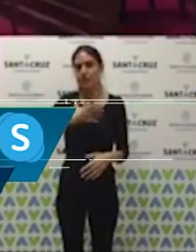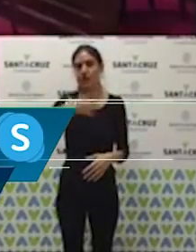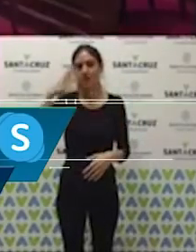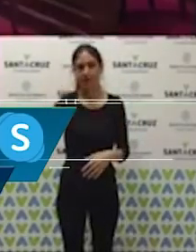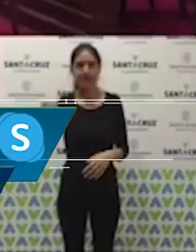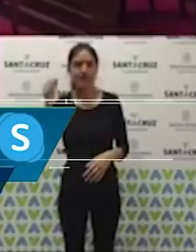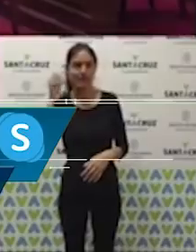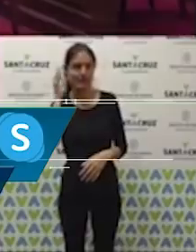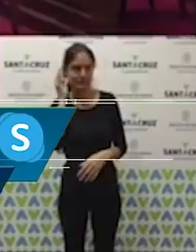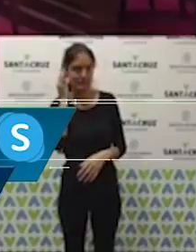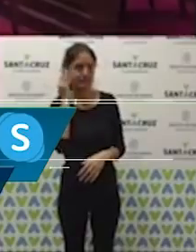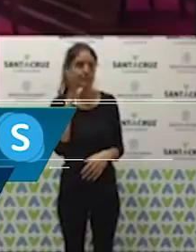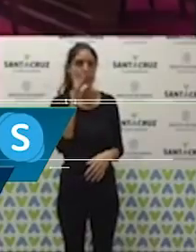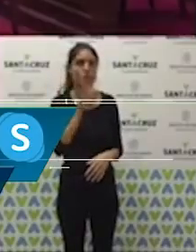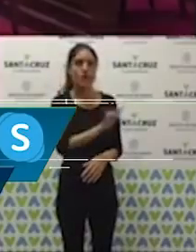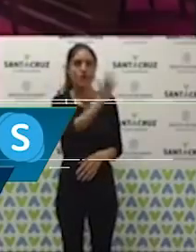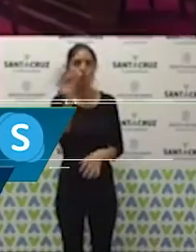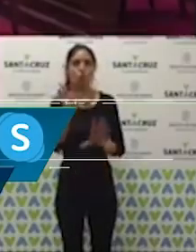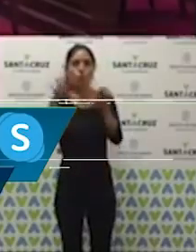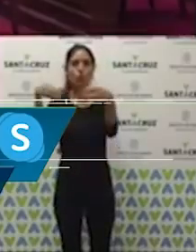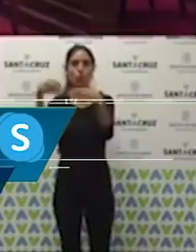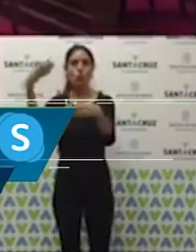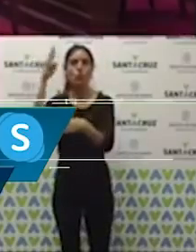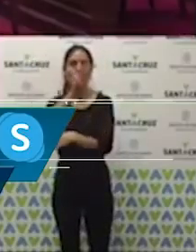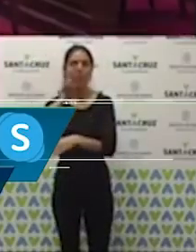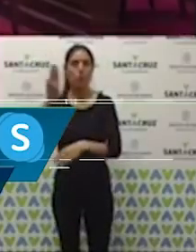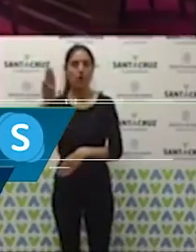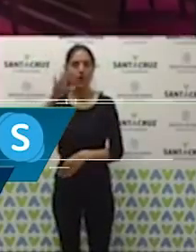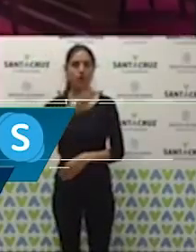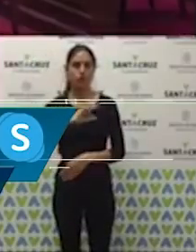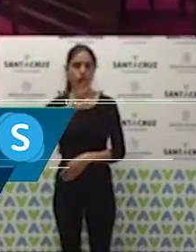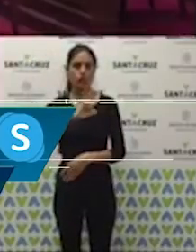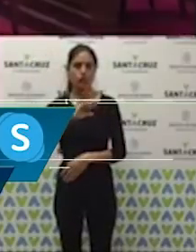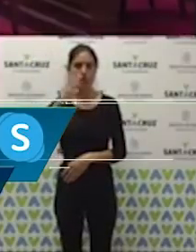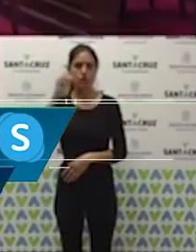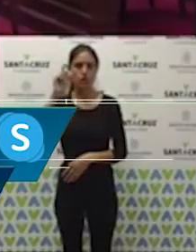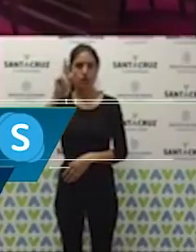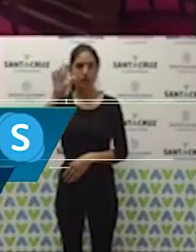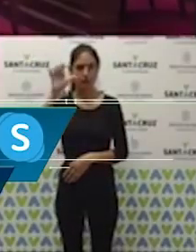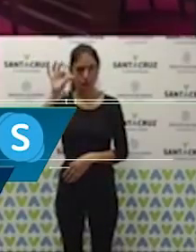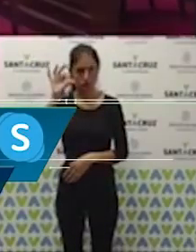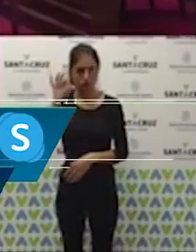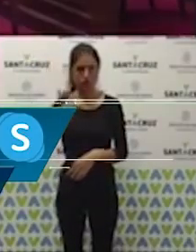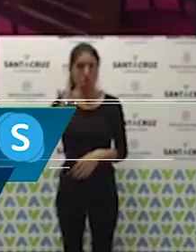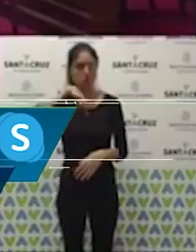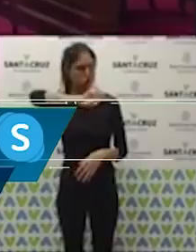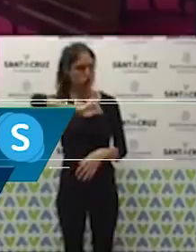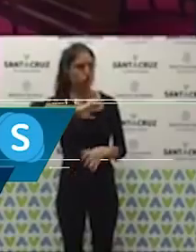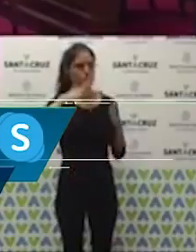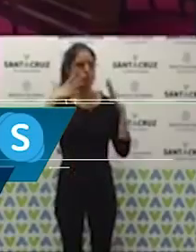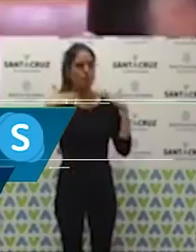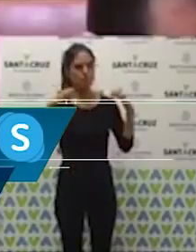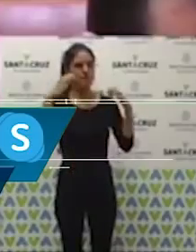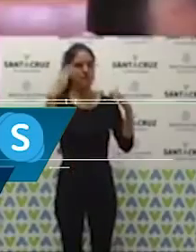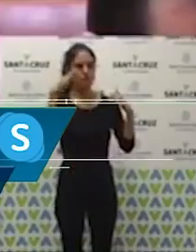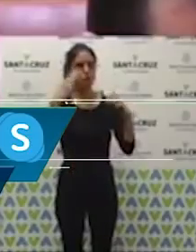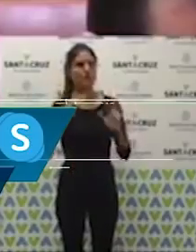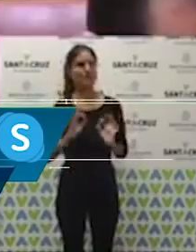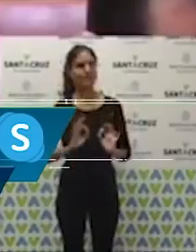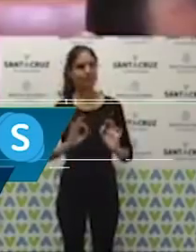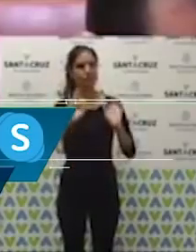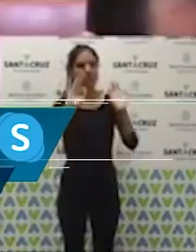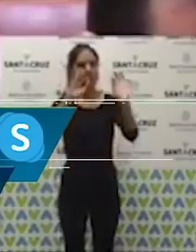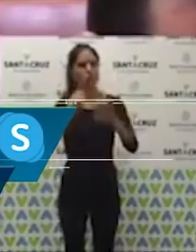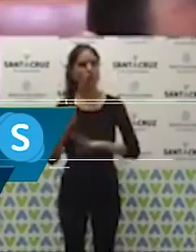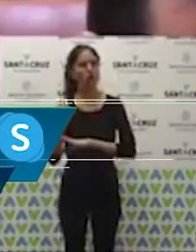regional por la Agrupación Socialista Gomera, su propio partido con 3 diputados, y muy importante para gobernar, para o no, el poder